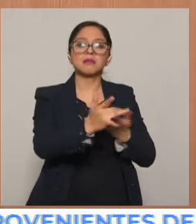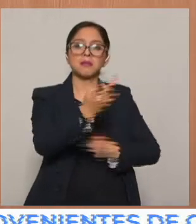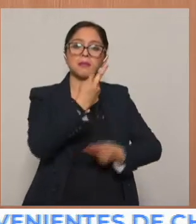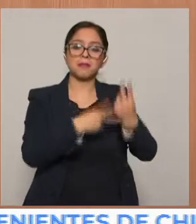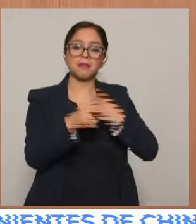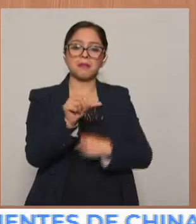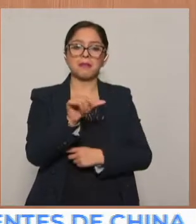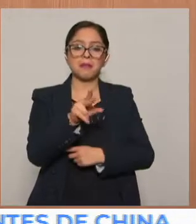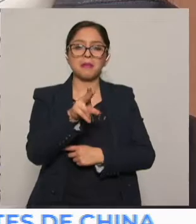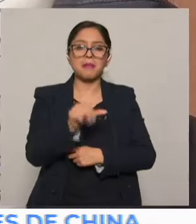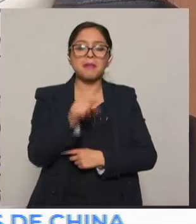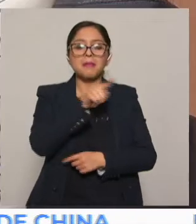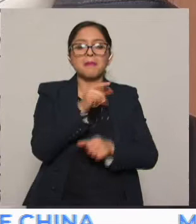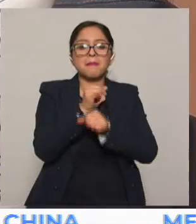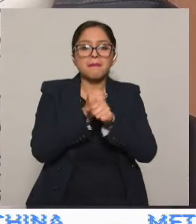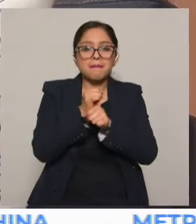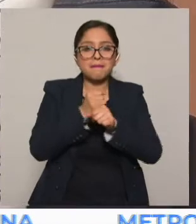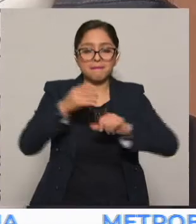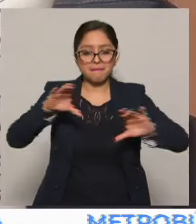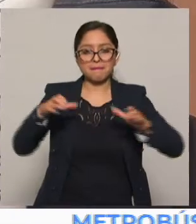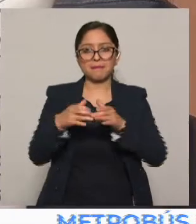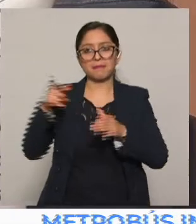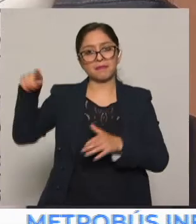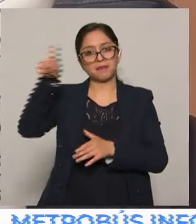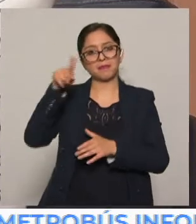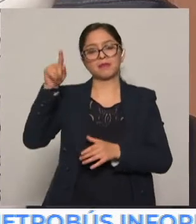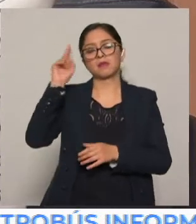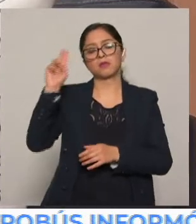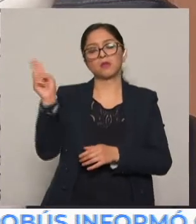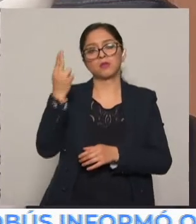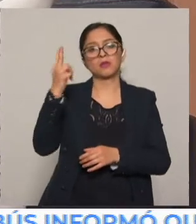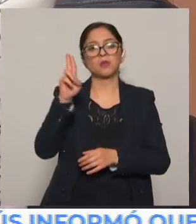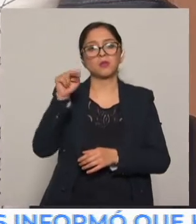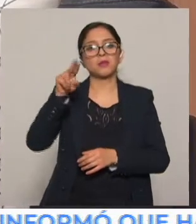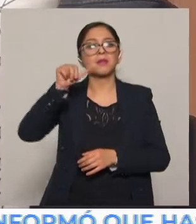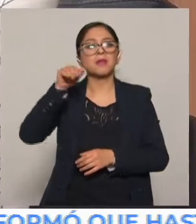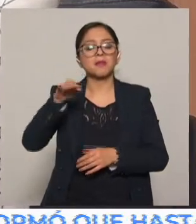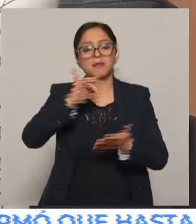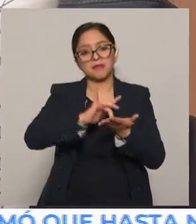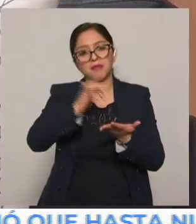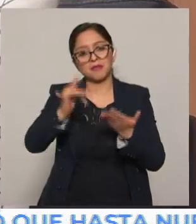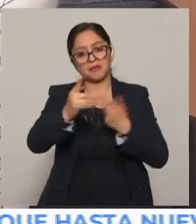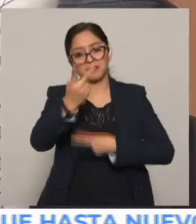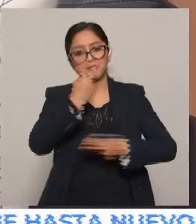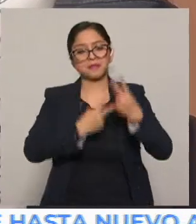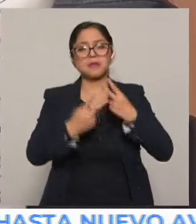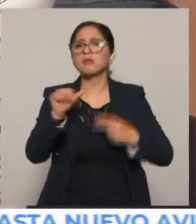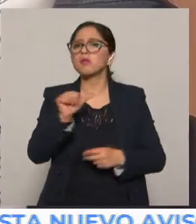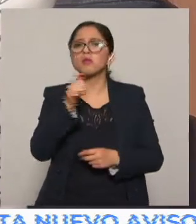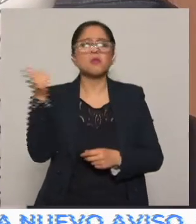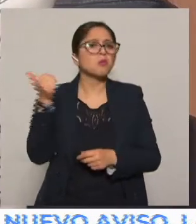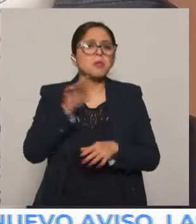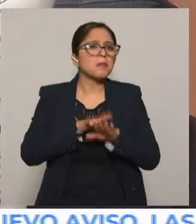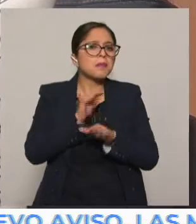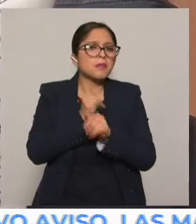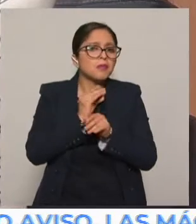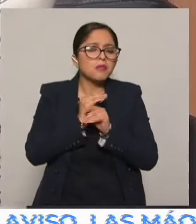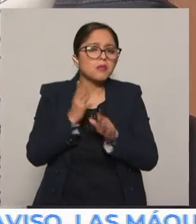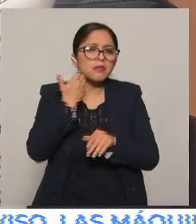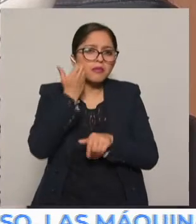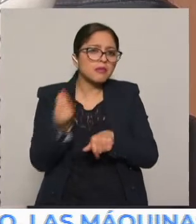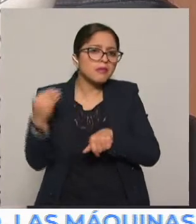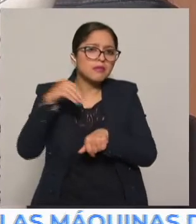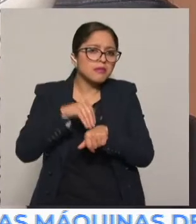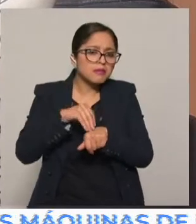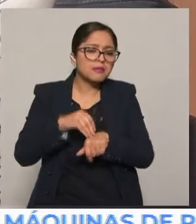del Centro de Investigaciones Interdisciplinarias en Ciencias Humanidades de la UNAM. Gracias por acompañarnos. ¿Algo más que quieras agregar? Nada más que para la selección